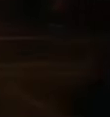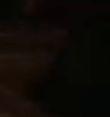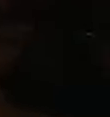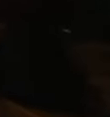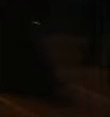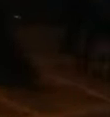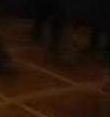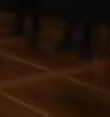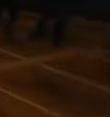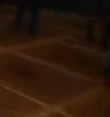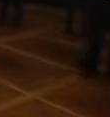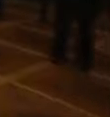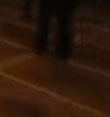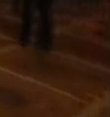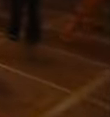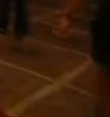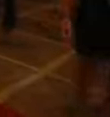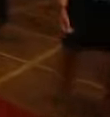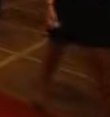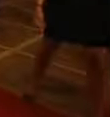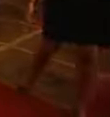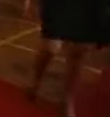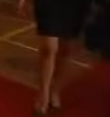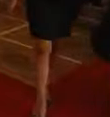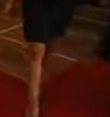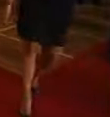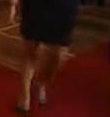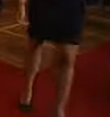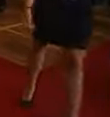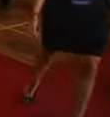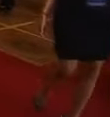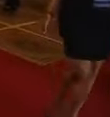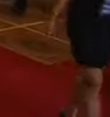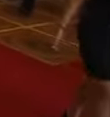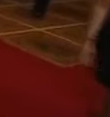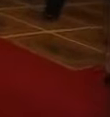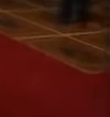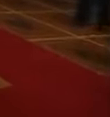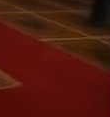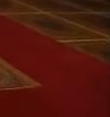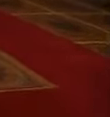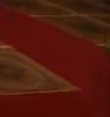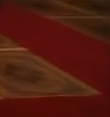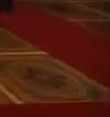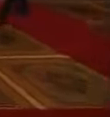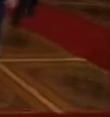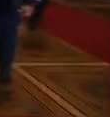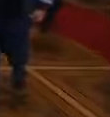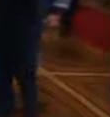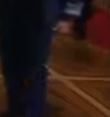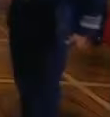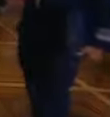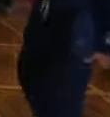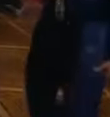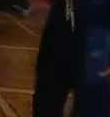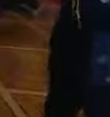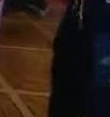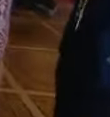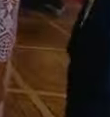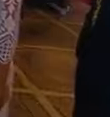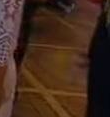las autoridades de esta casa, la presidenta de la Honorable Cámara de Senadores de